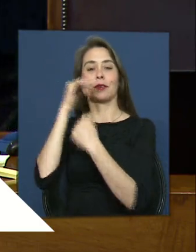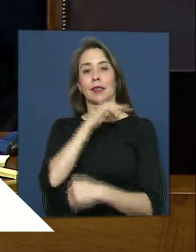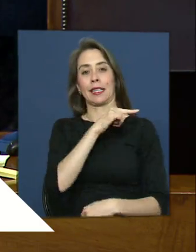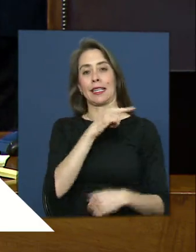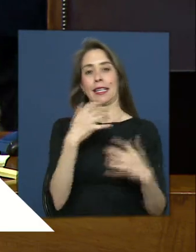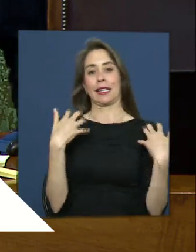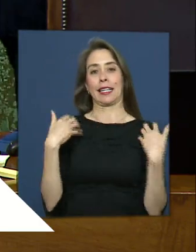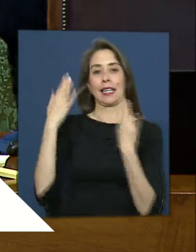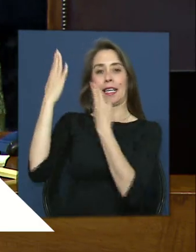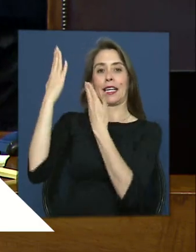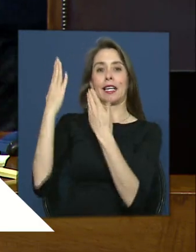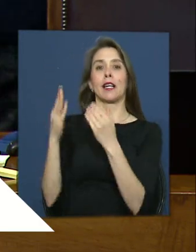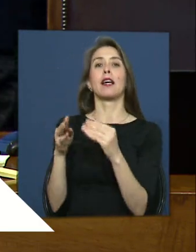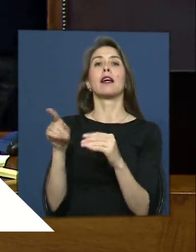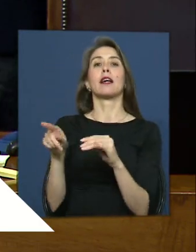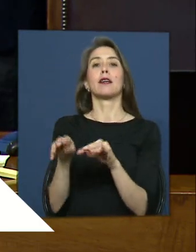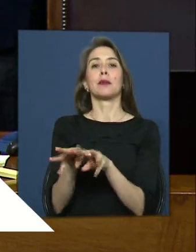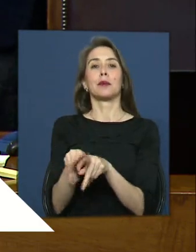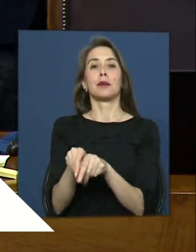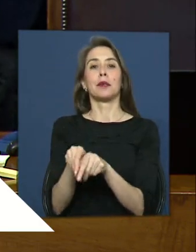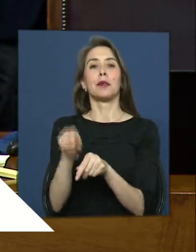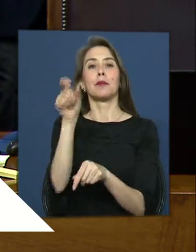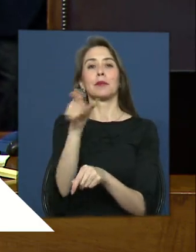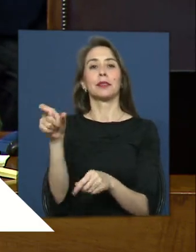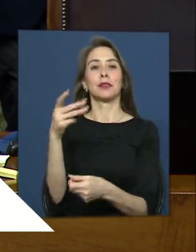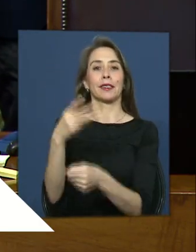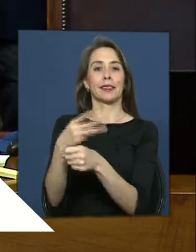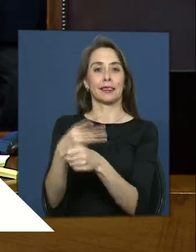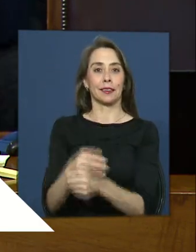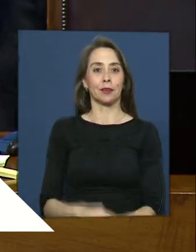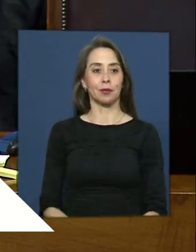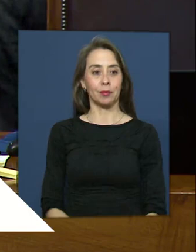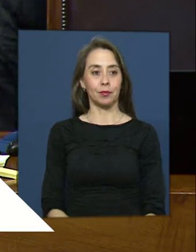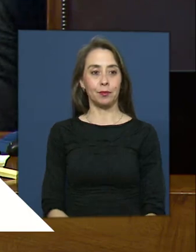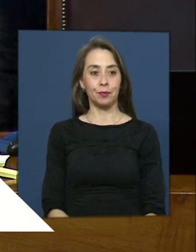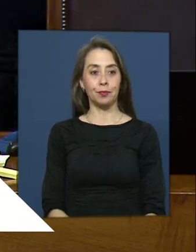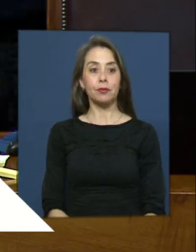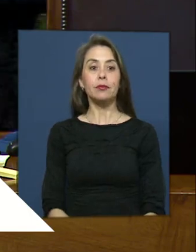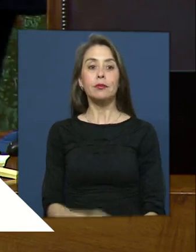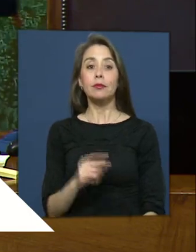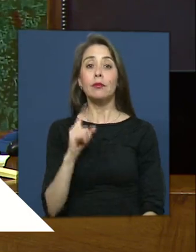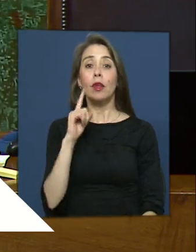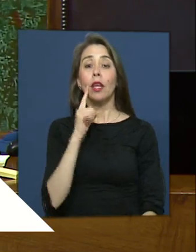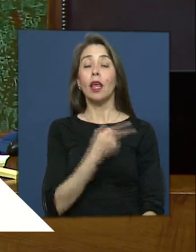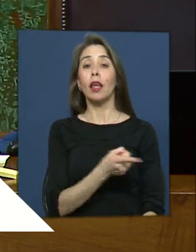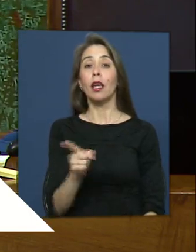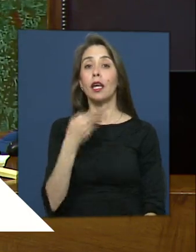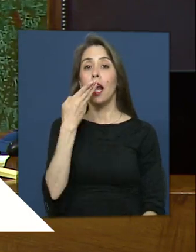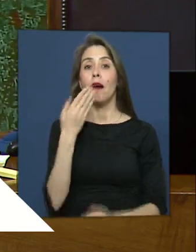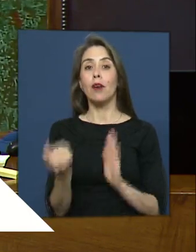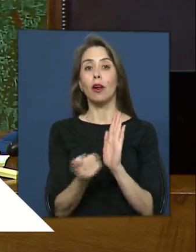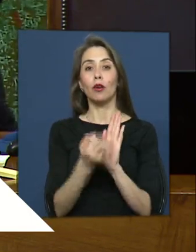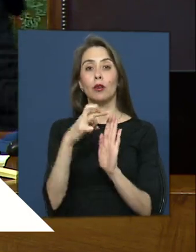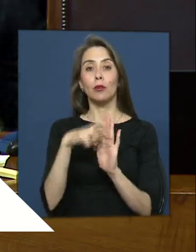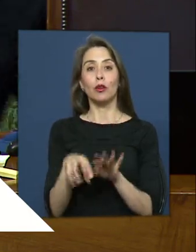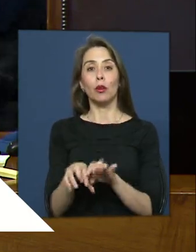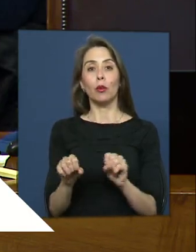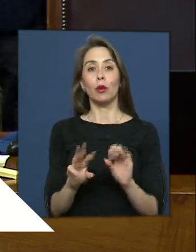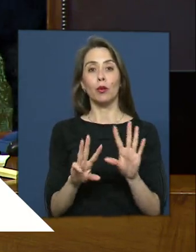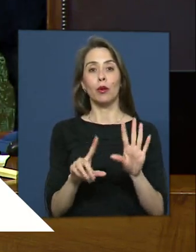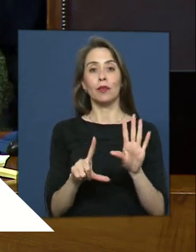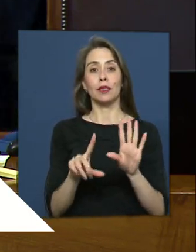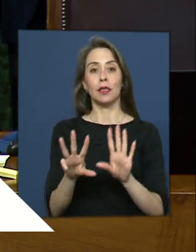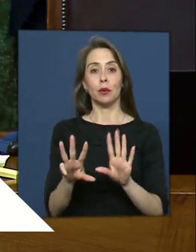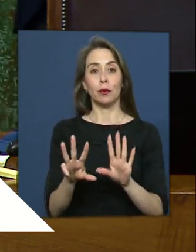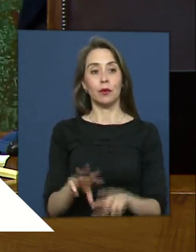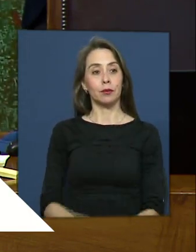a este grupo de adultos mayores. Para hablar en contra del proyecto de resolución 979.